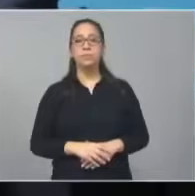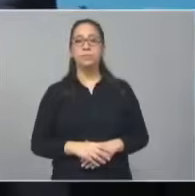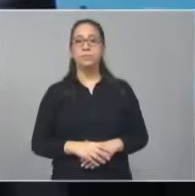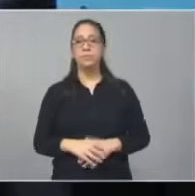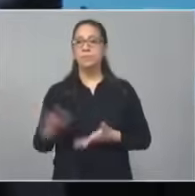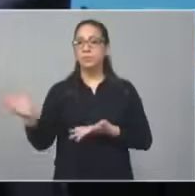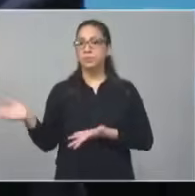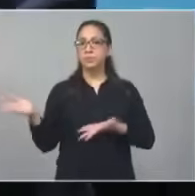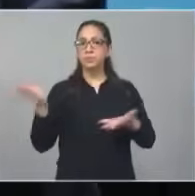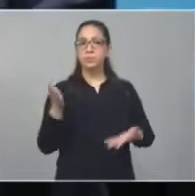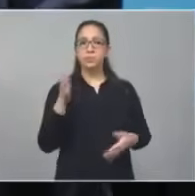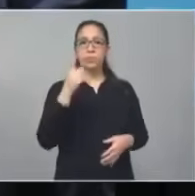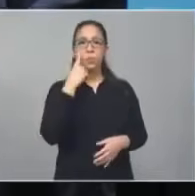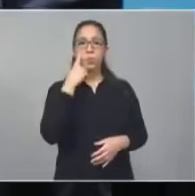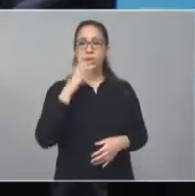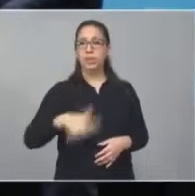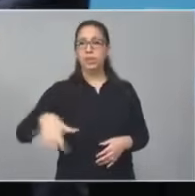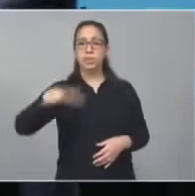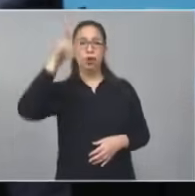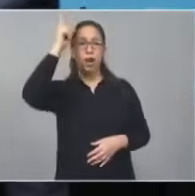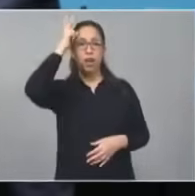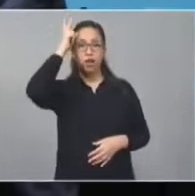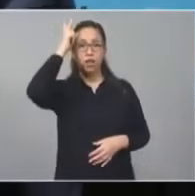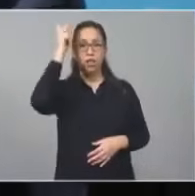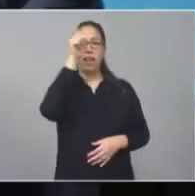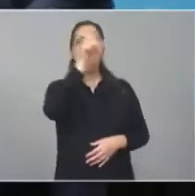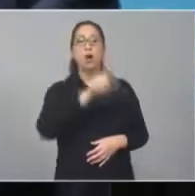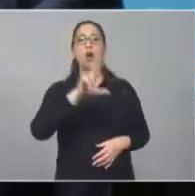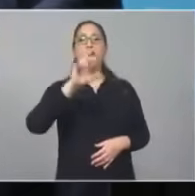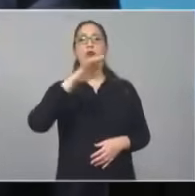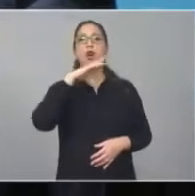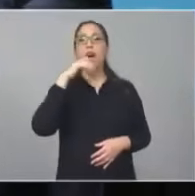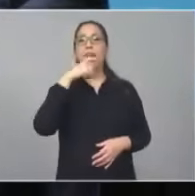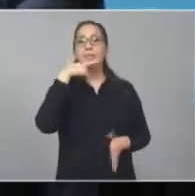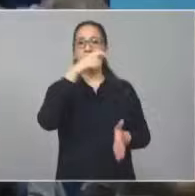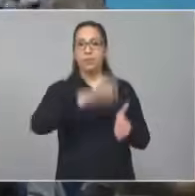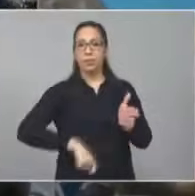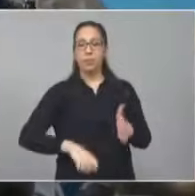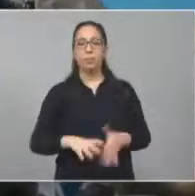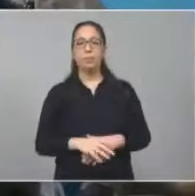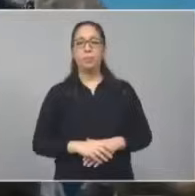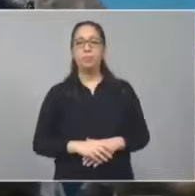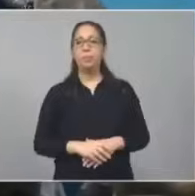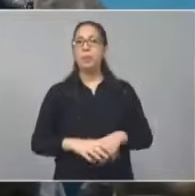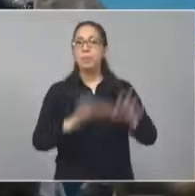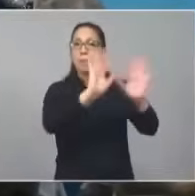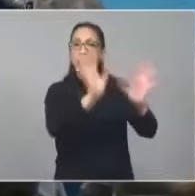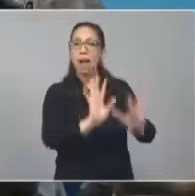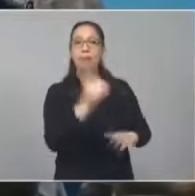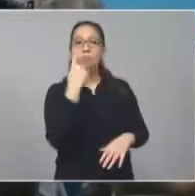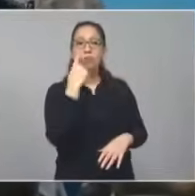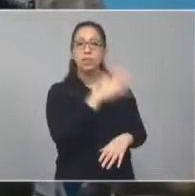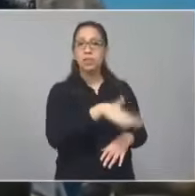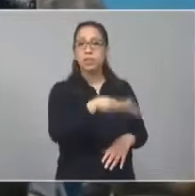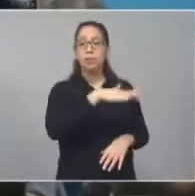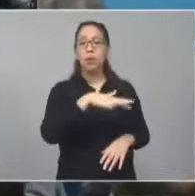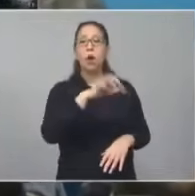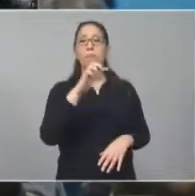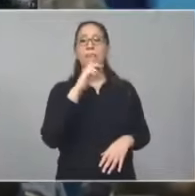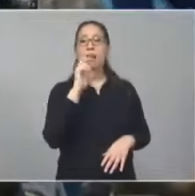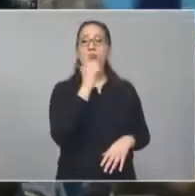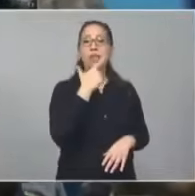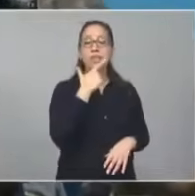Firma seguidamente el municipio de Necochea, Arturo Rojas. Y se preparan los municipios de